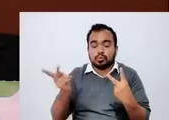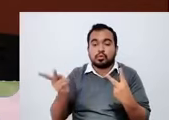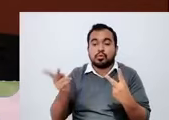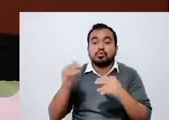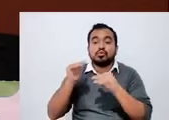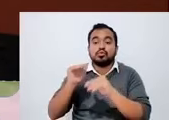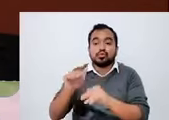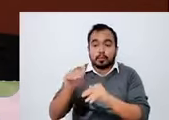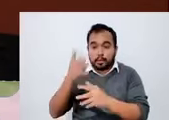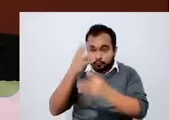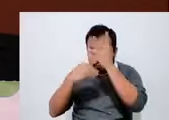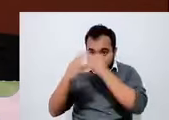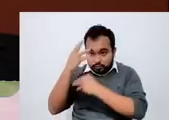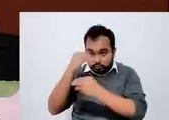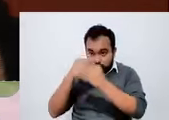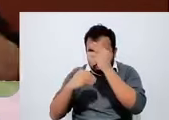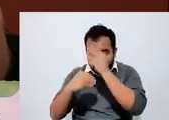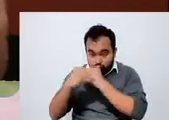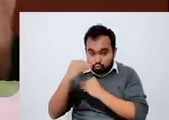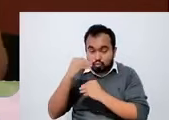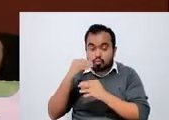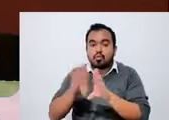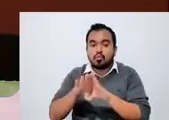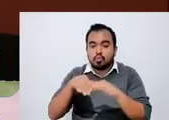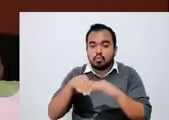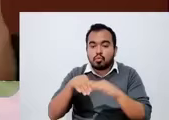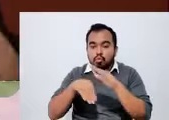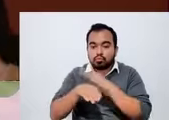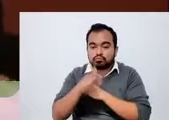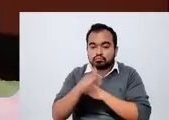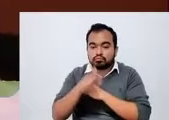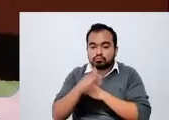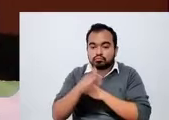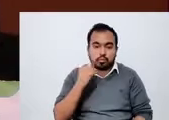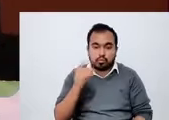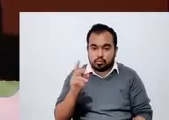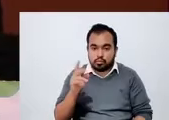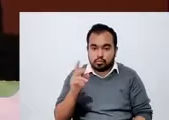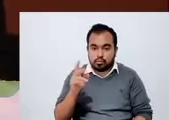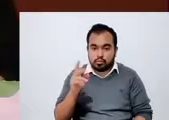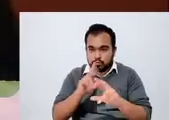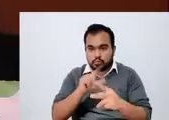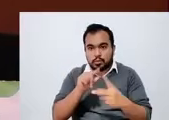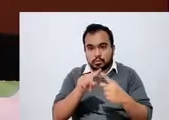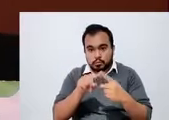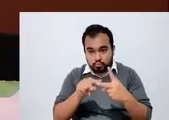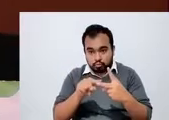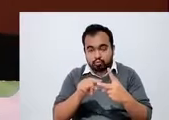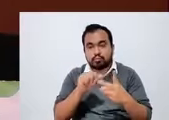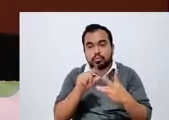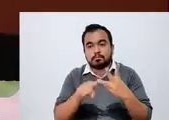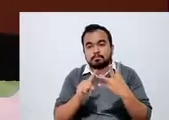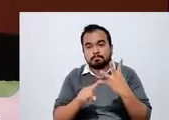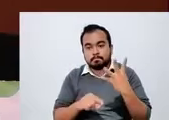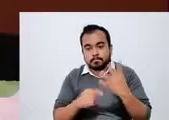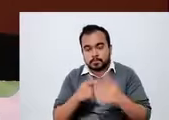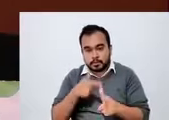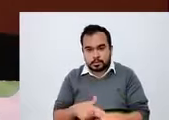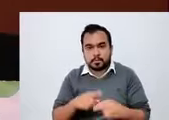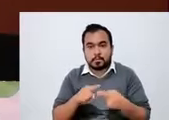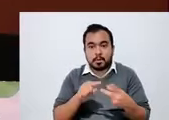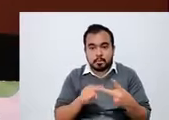si gusta, la formación de abogadas, y si gusta responder a esas y continuamos con las demás. Las primeras